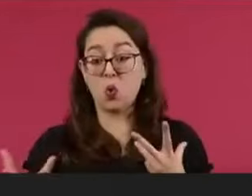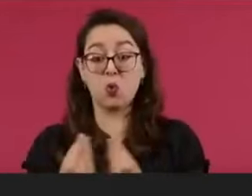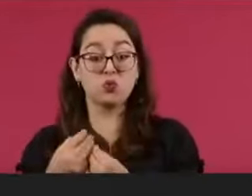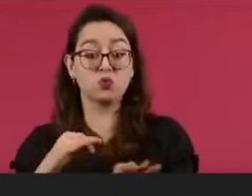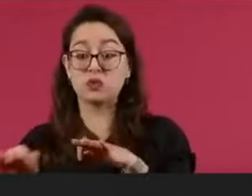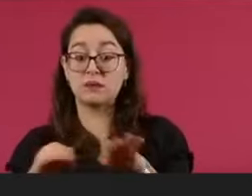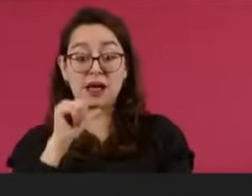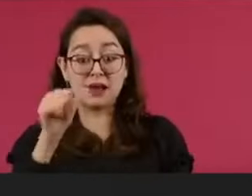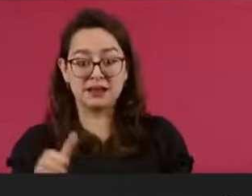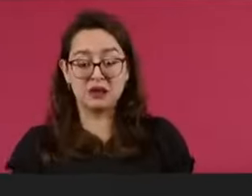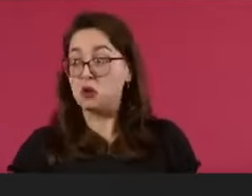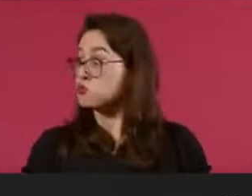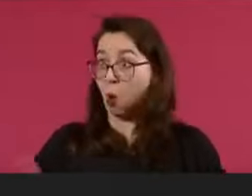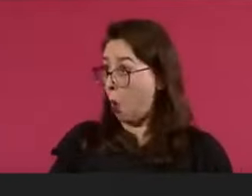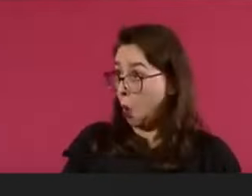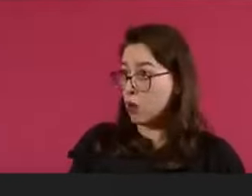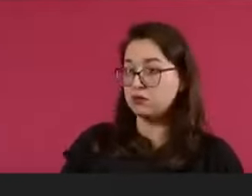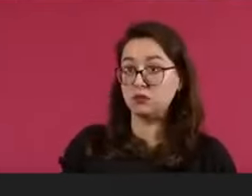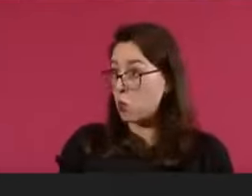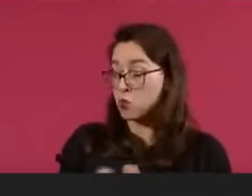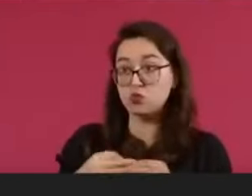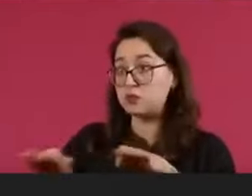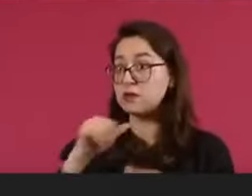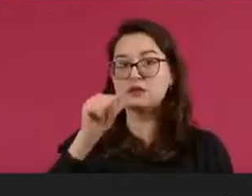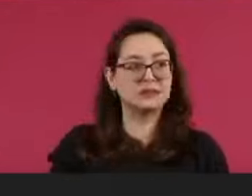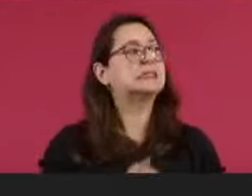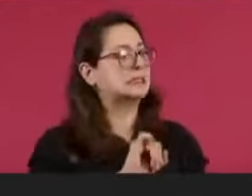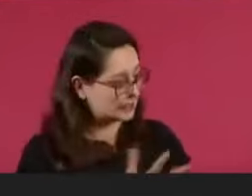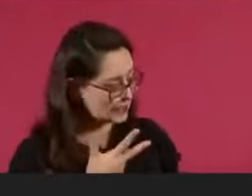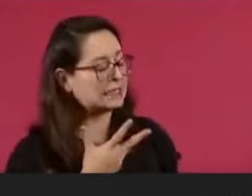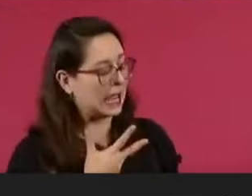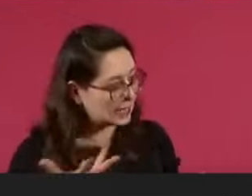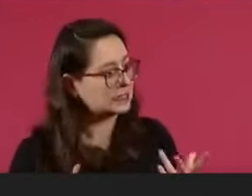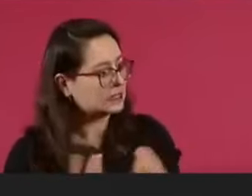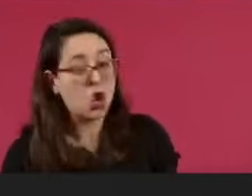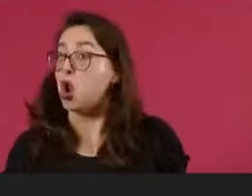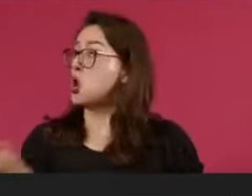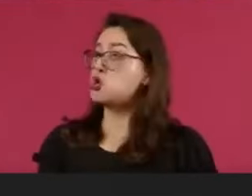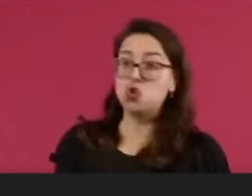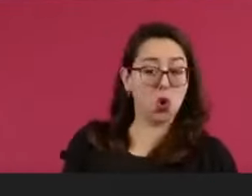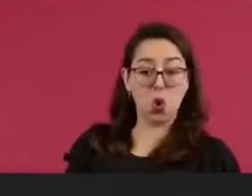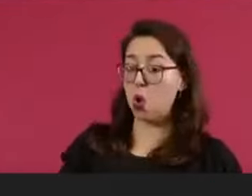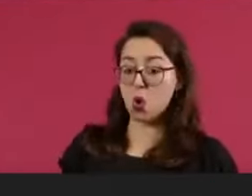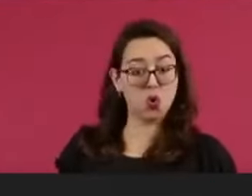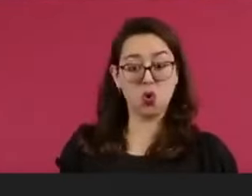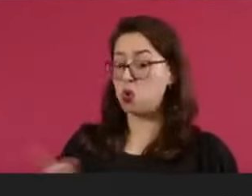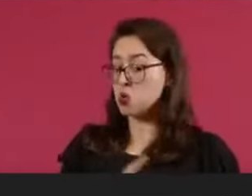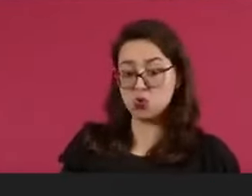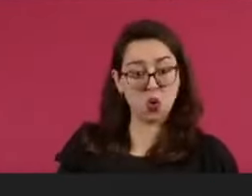¿No están incorporados? Sí. ¿Cómo? En el Seguro Social, en las unidades médicas. No están trabajando, no